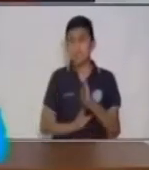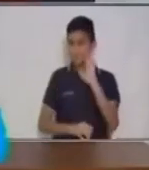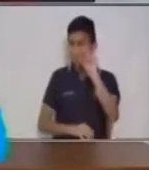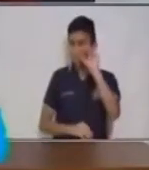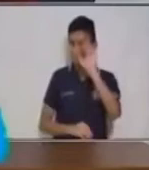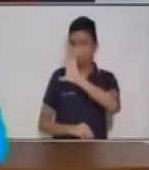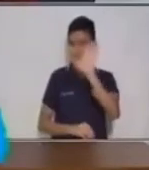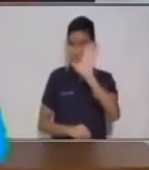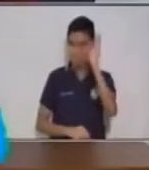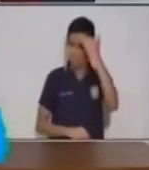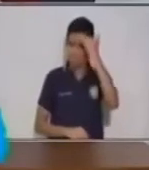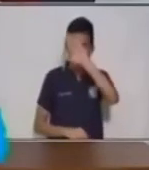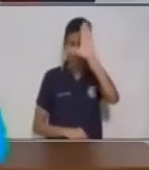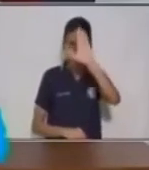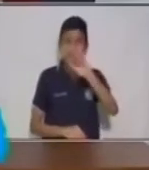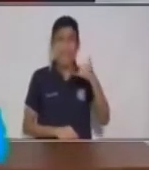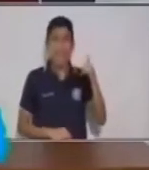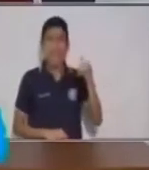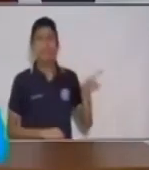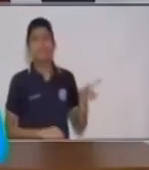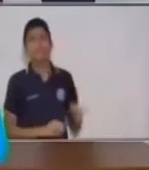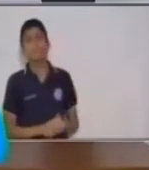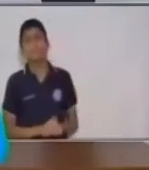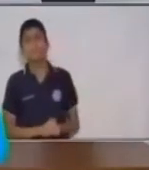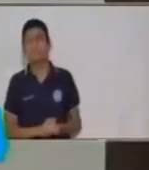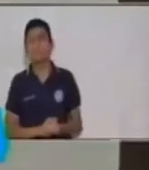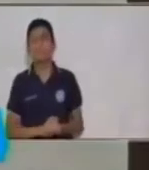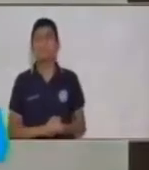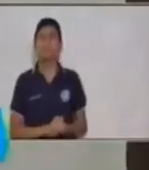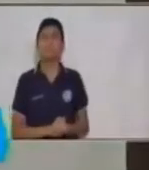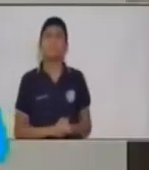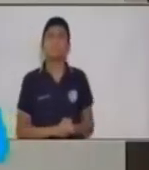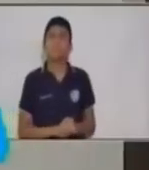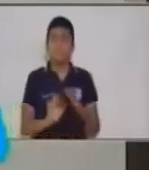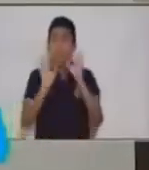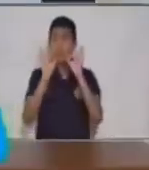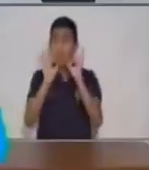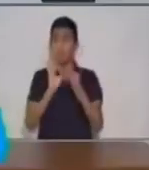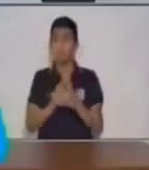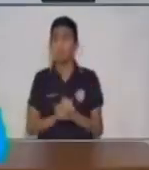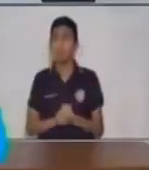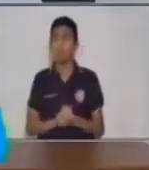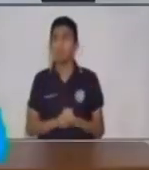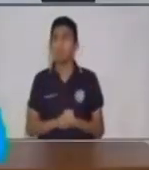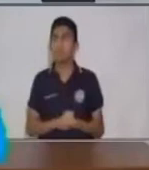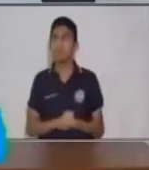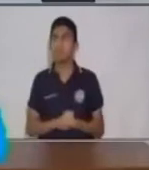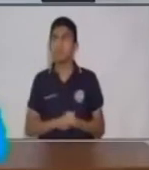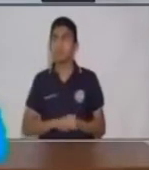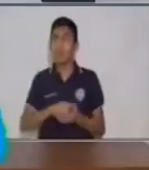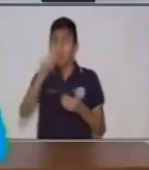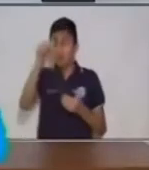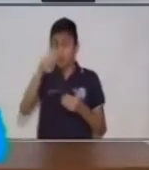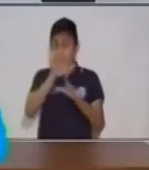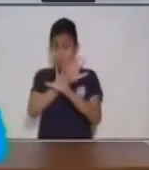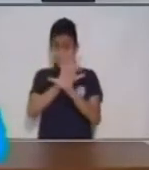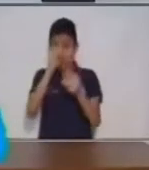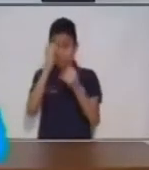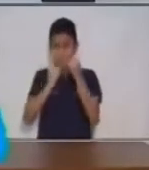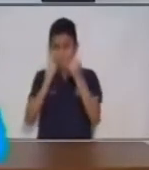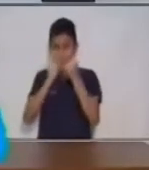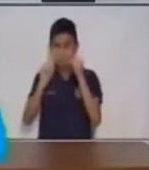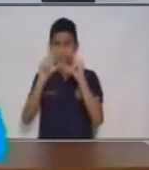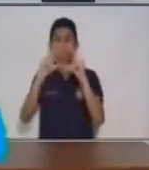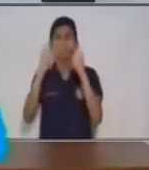Muchas gracias, saludos a todos. Muy bien, se fue Panchito y ahora nos deja a nosotros en